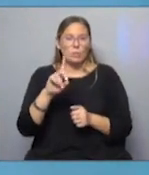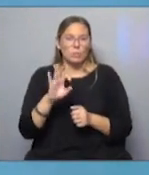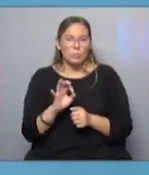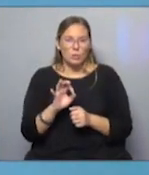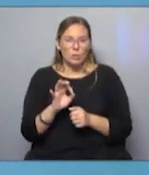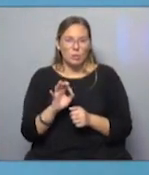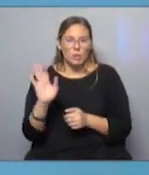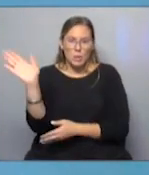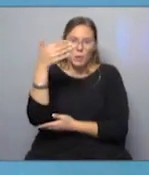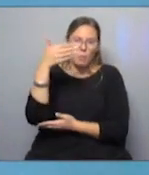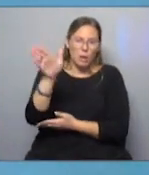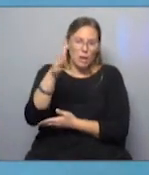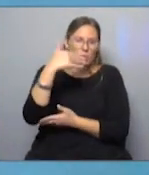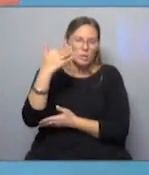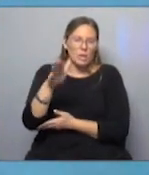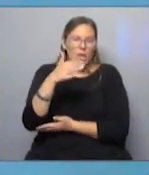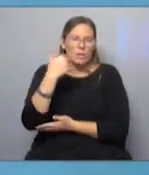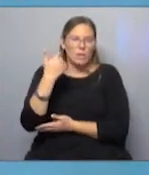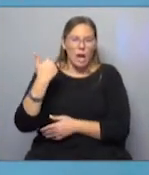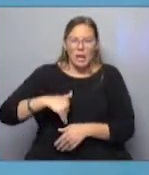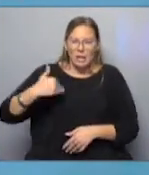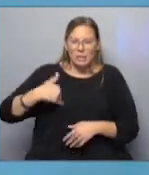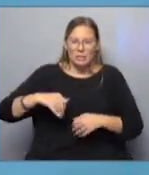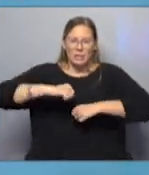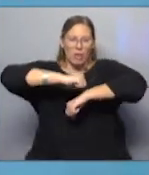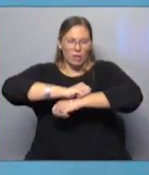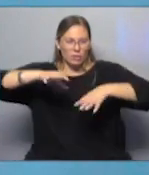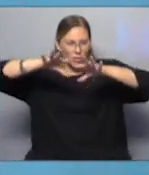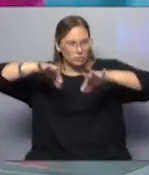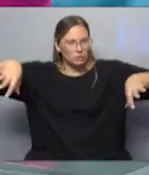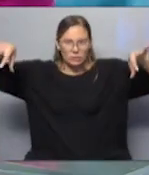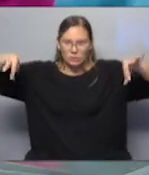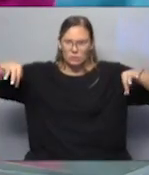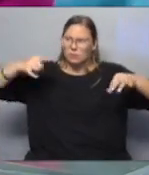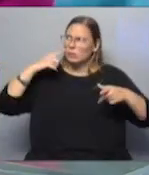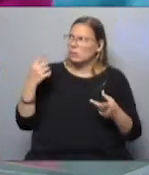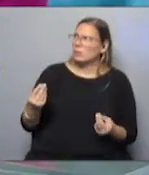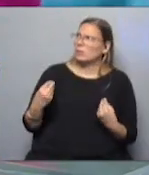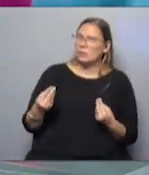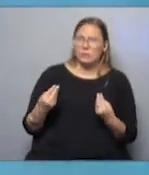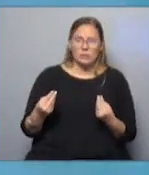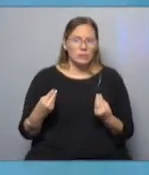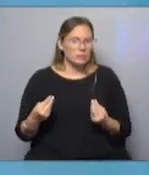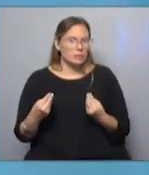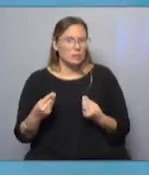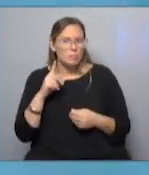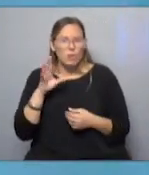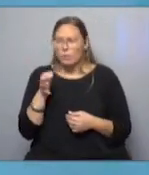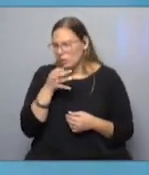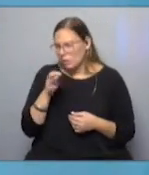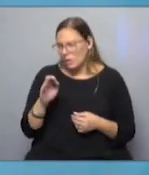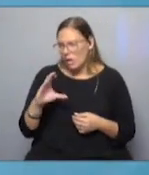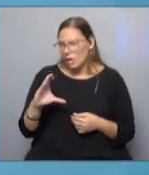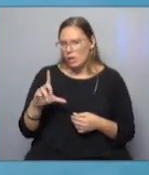y banderas argentinas colgadas desde los balcones de signos pero qué es esto yo me acuerdo que le dije a claudio